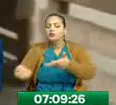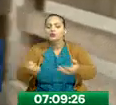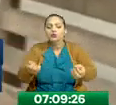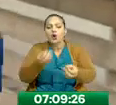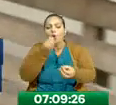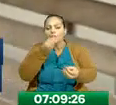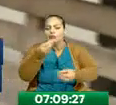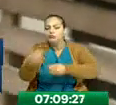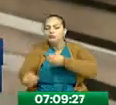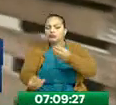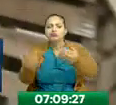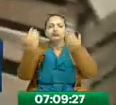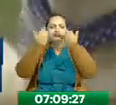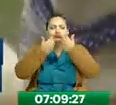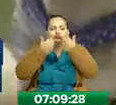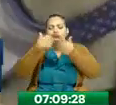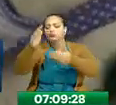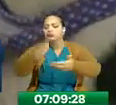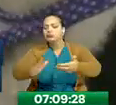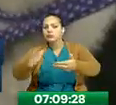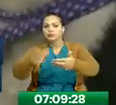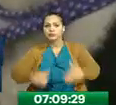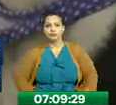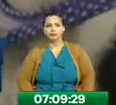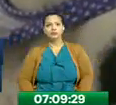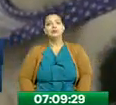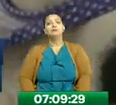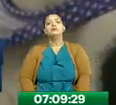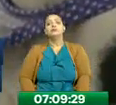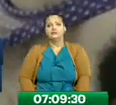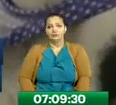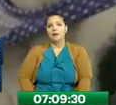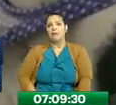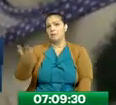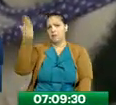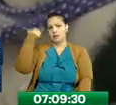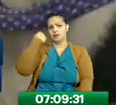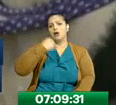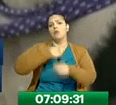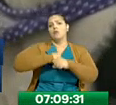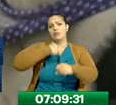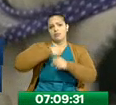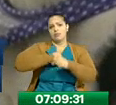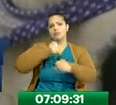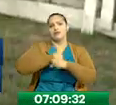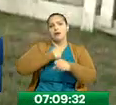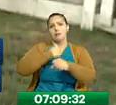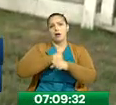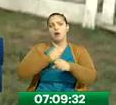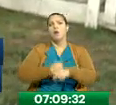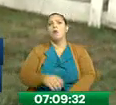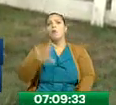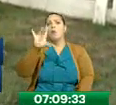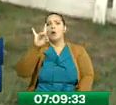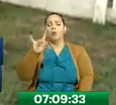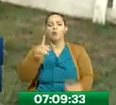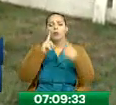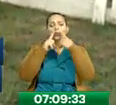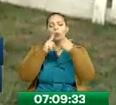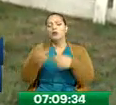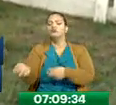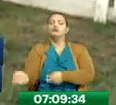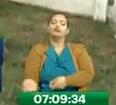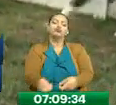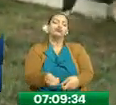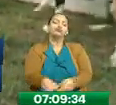aproximadamente 2.000 dólares. Antes, cuando solo paseaba las mascotas, percibía 600. Por el préstamo, Isaac paga